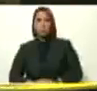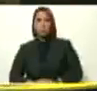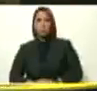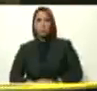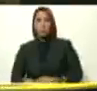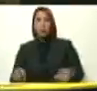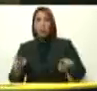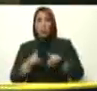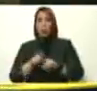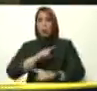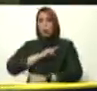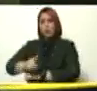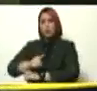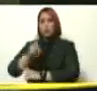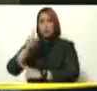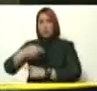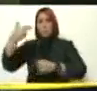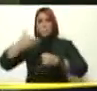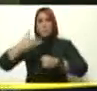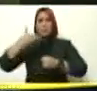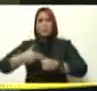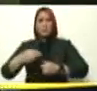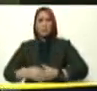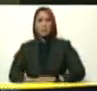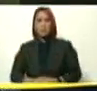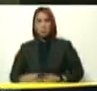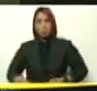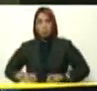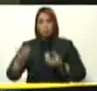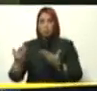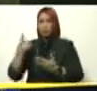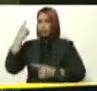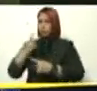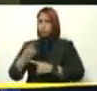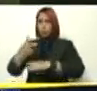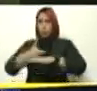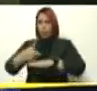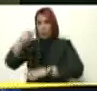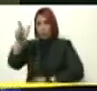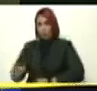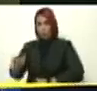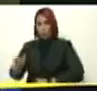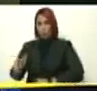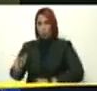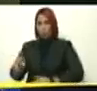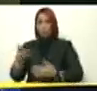Igualmente he dado la orden a PDVSA de entregarle al gobernador